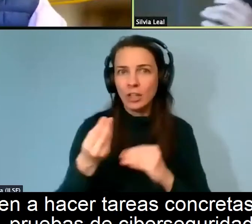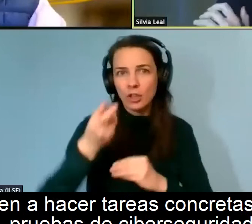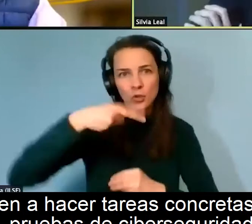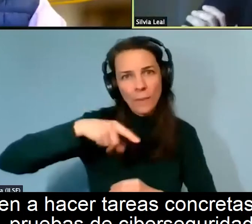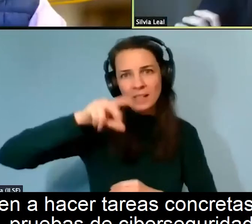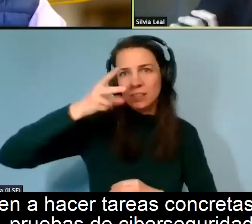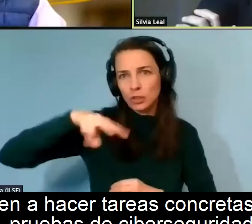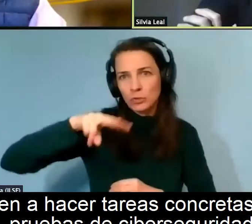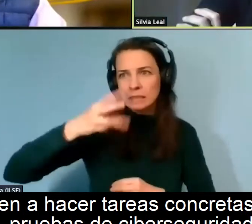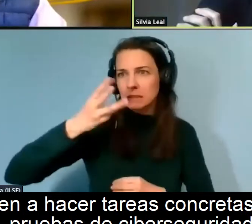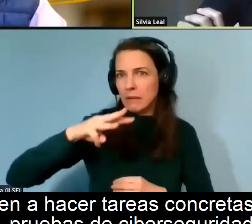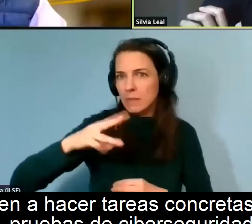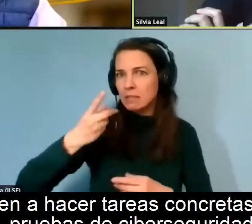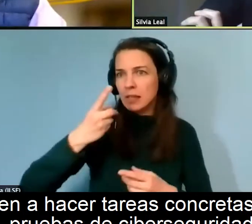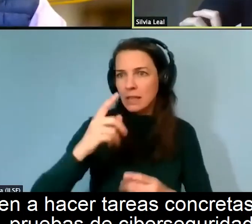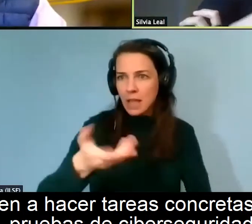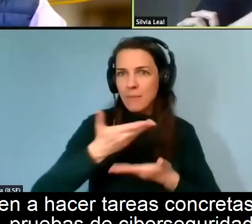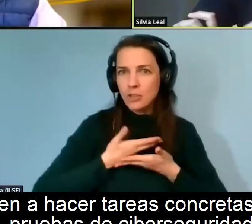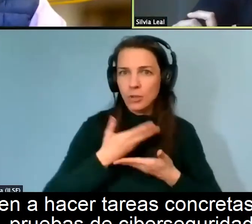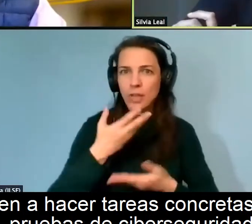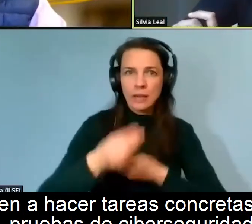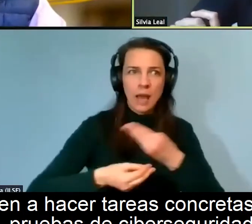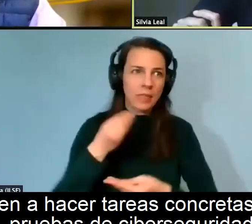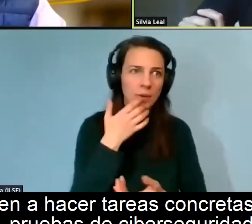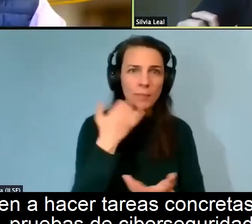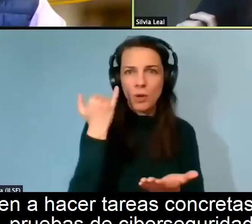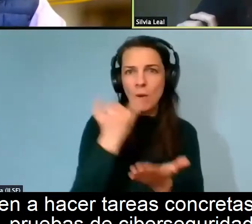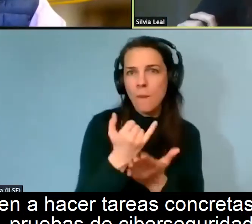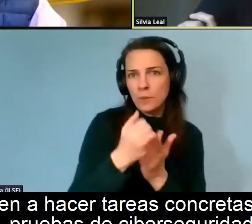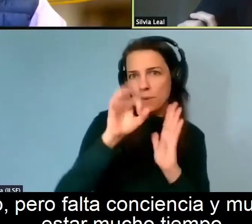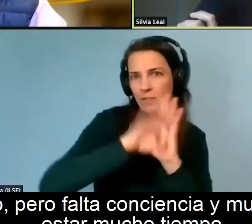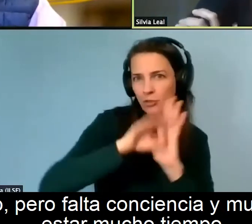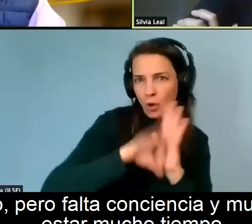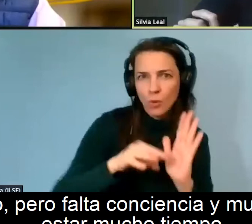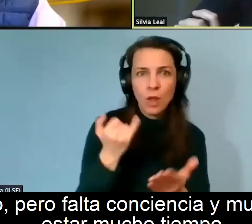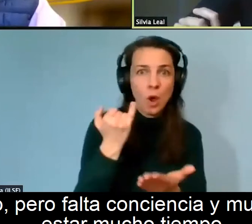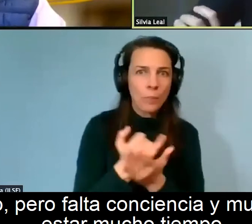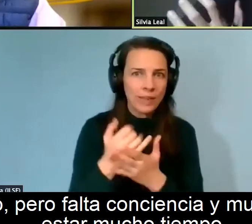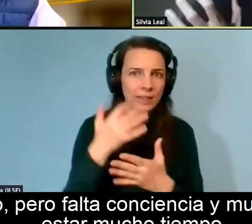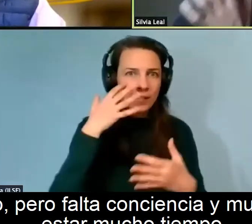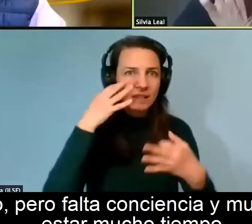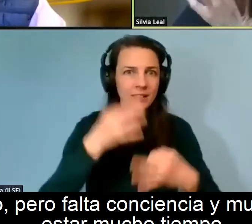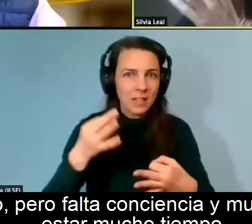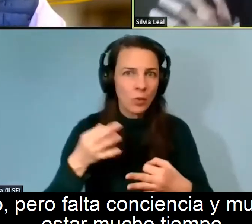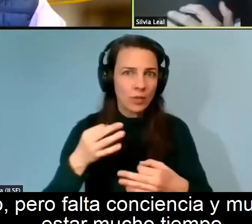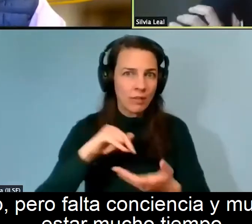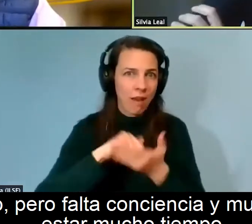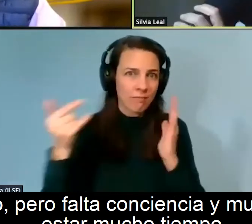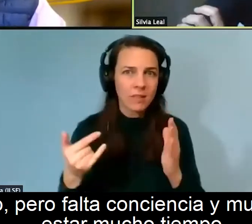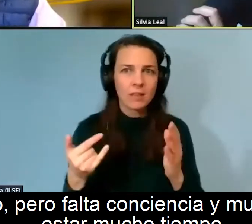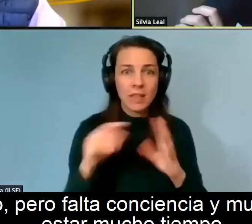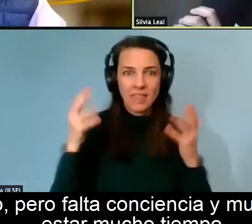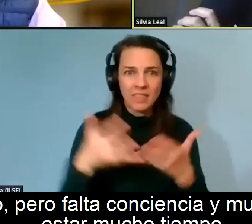hacer tareas concretas, testeo de software, pruebas de ciberseguridad. Hay mucho empleo ahí, pero yo creo que todavía